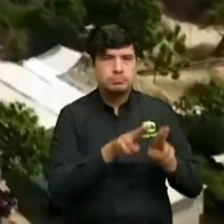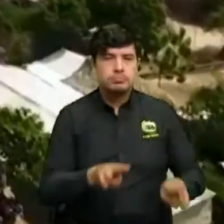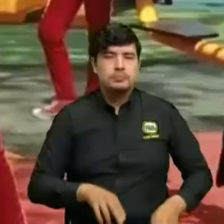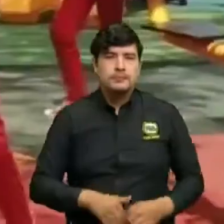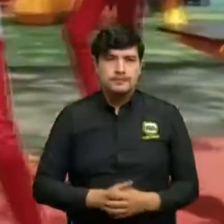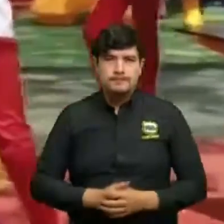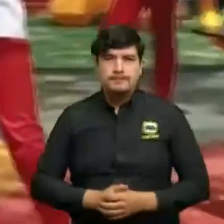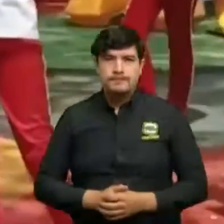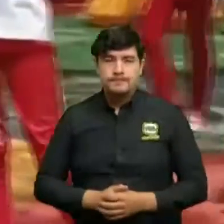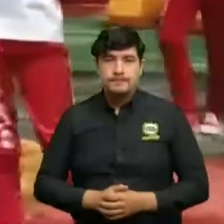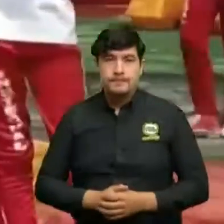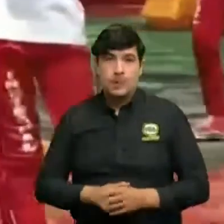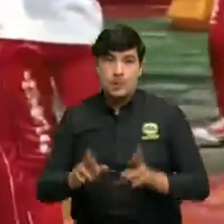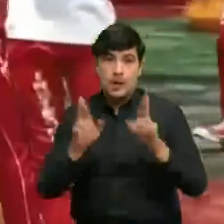de conectividad en el país